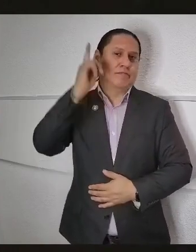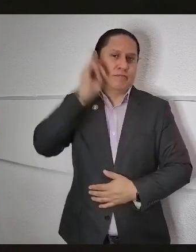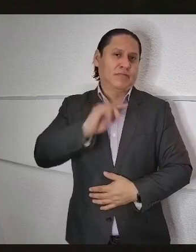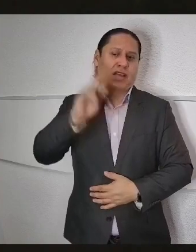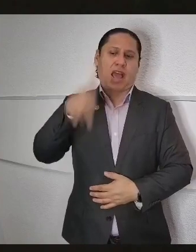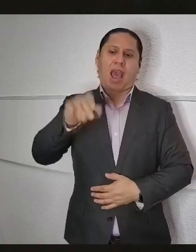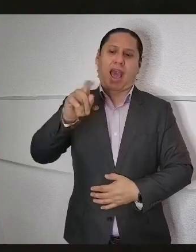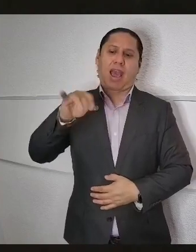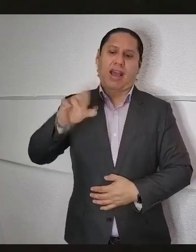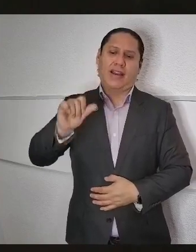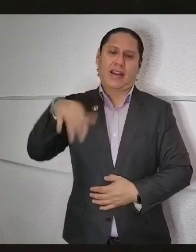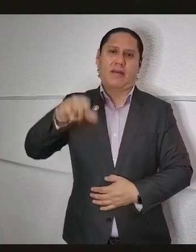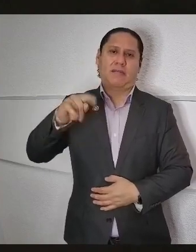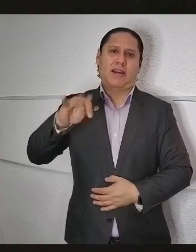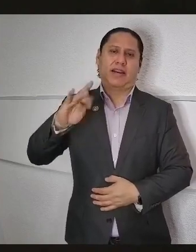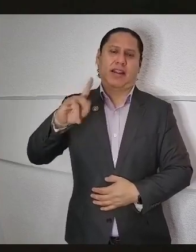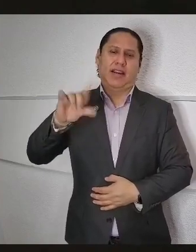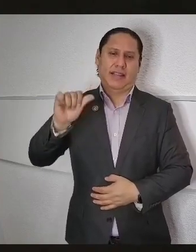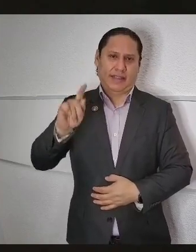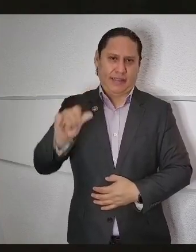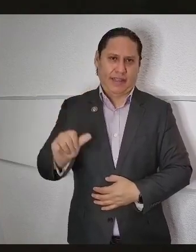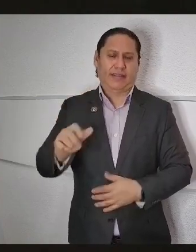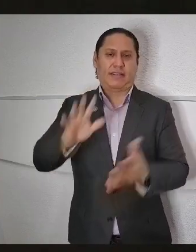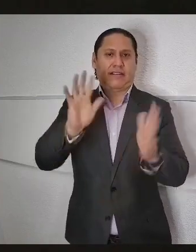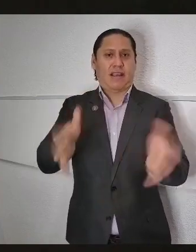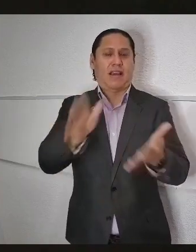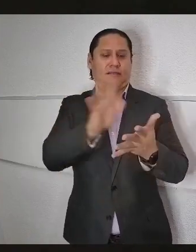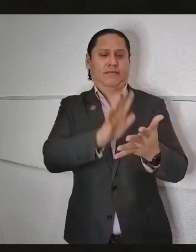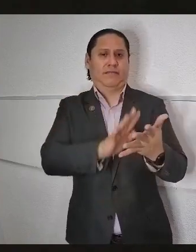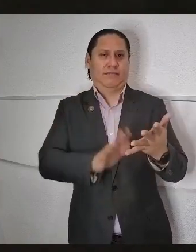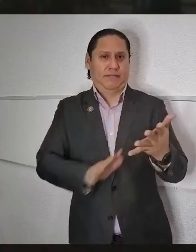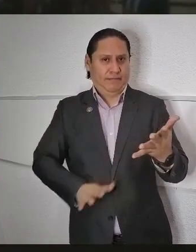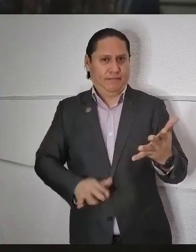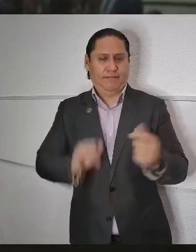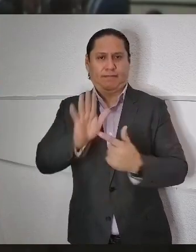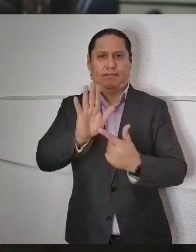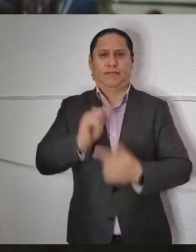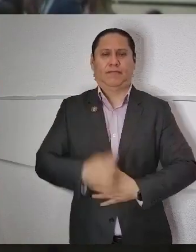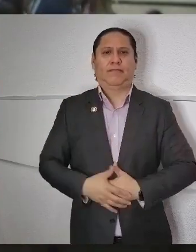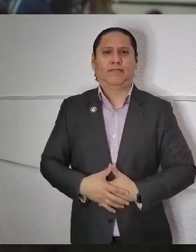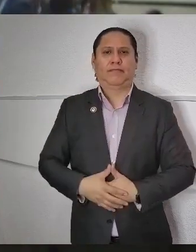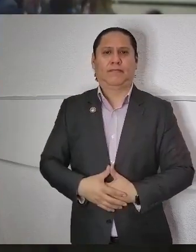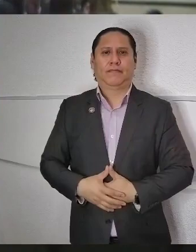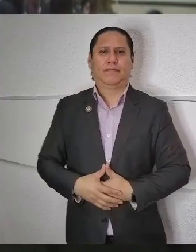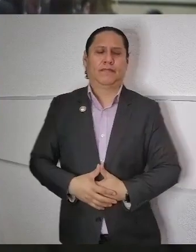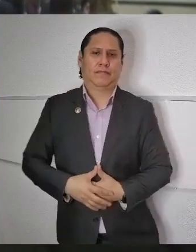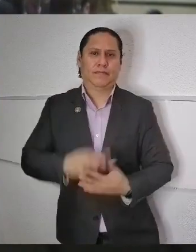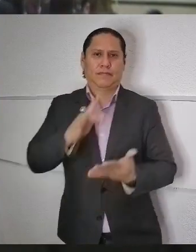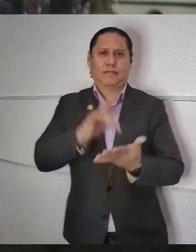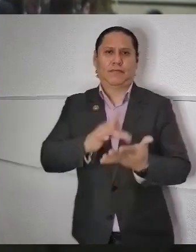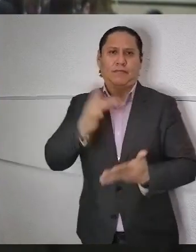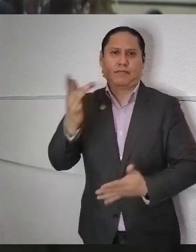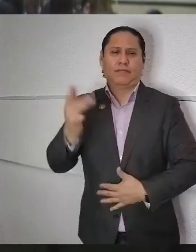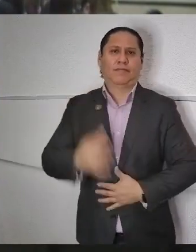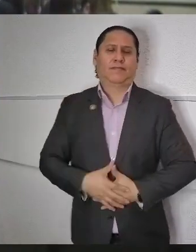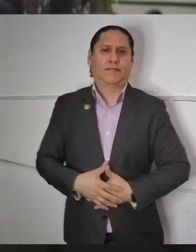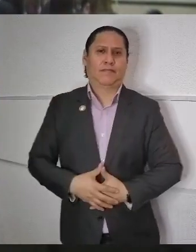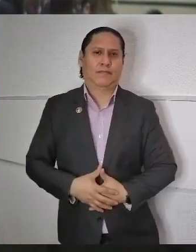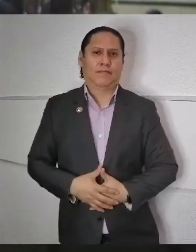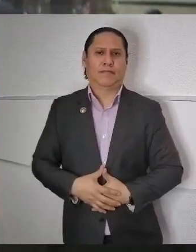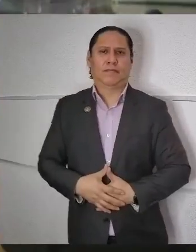diputada Karina Margarita del Río Centeno. Está leído el documento, diputada presidenta. Gracias, diputada